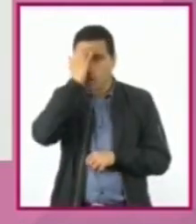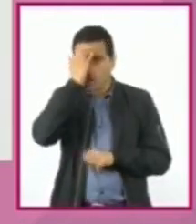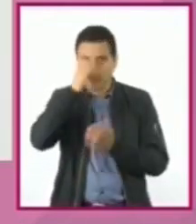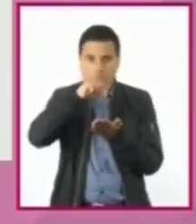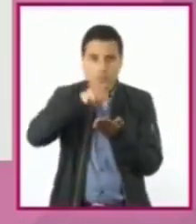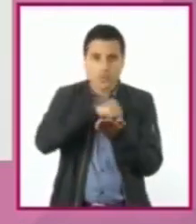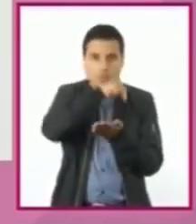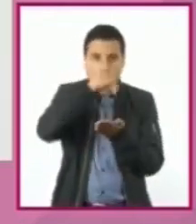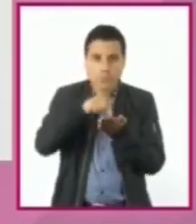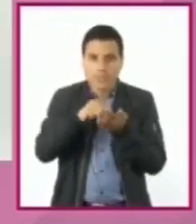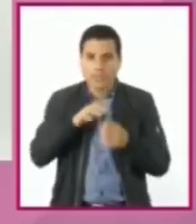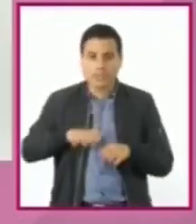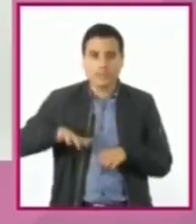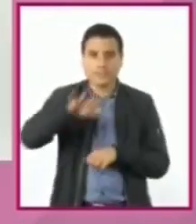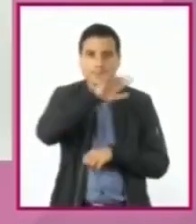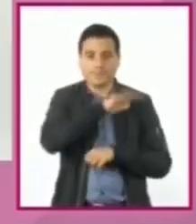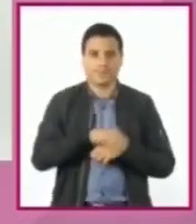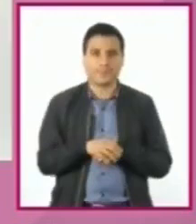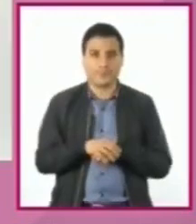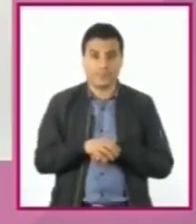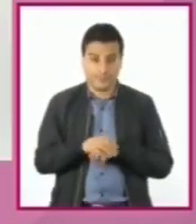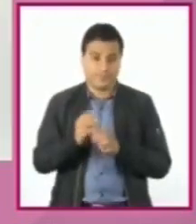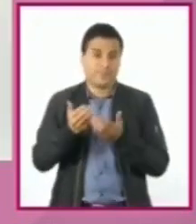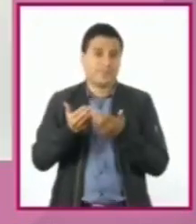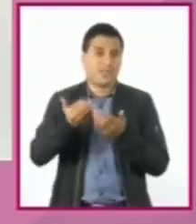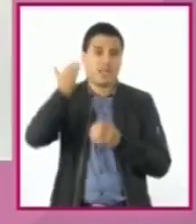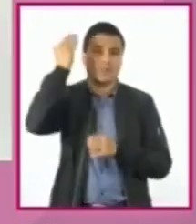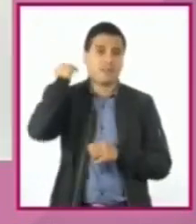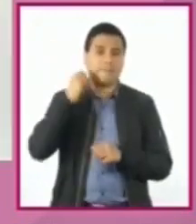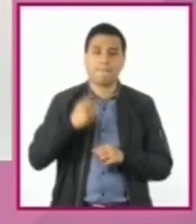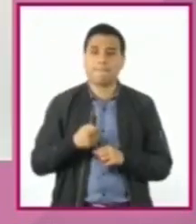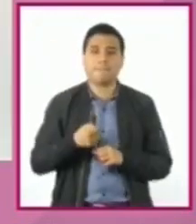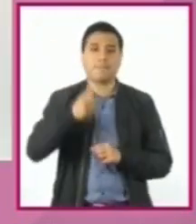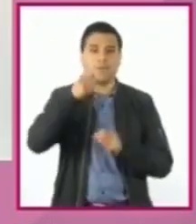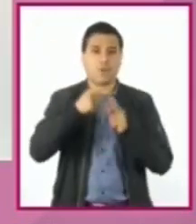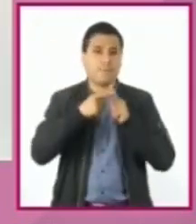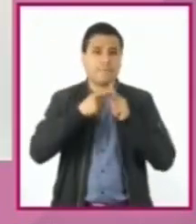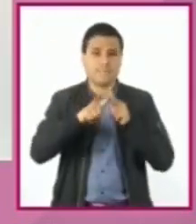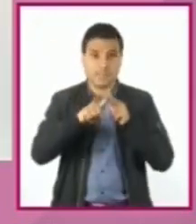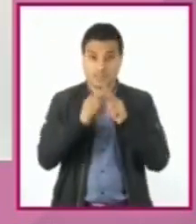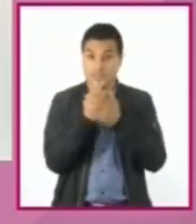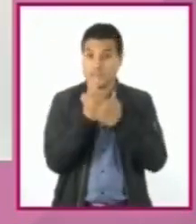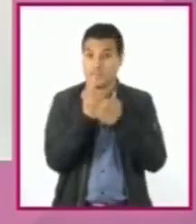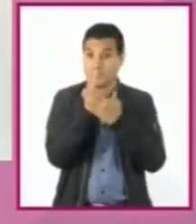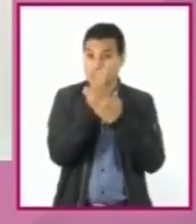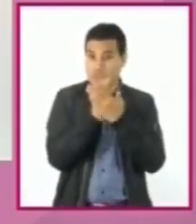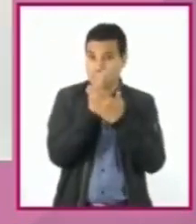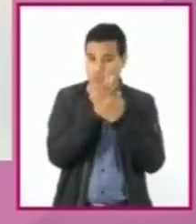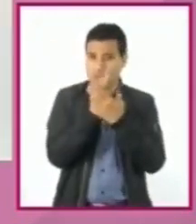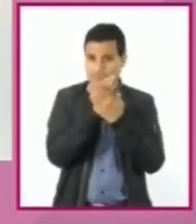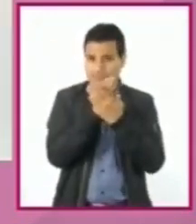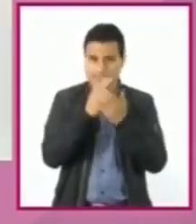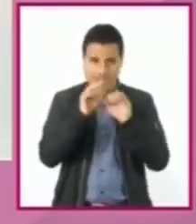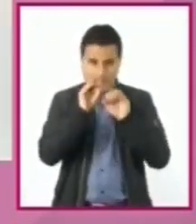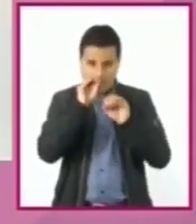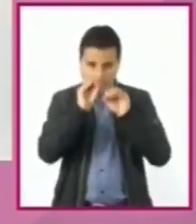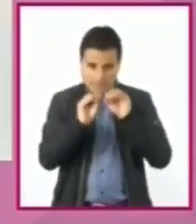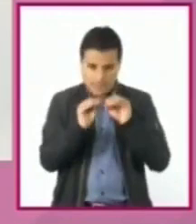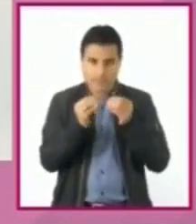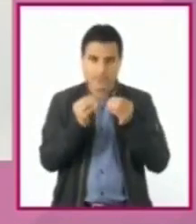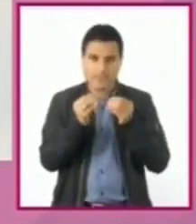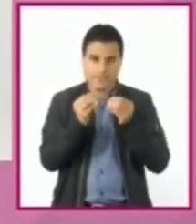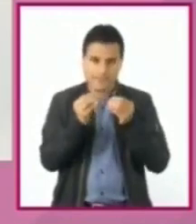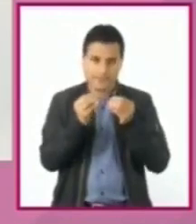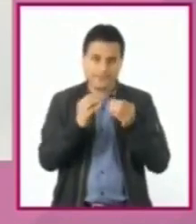lugar en que habitamos. Los primeros que hicieron representaciones de su espacio realizaron dibujos donde se mostraban elementos